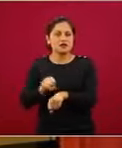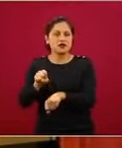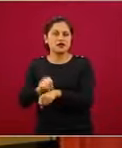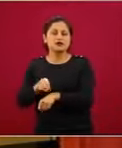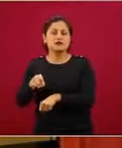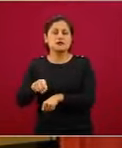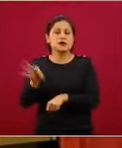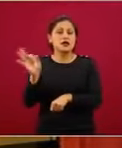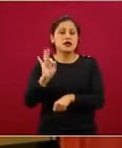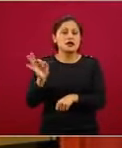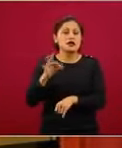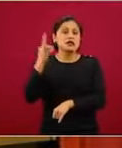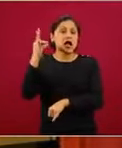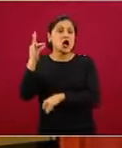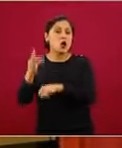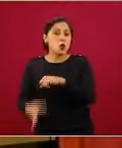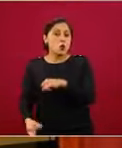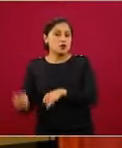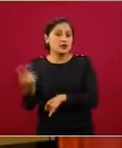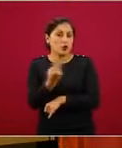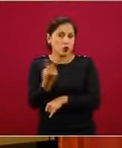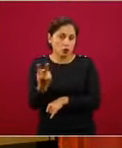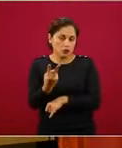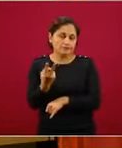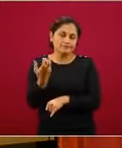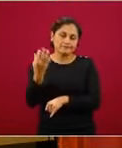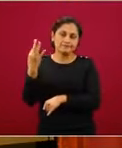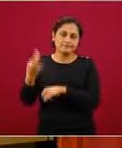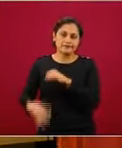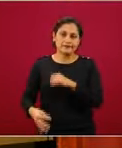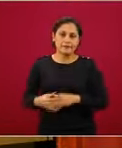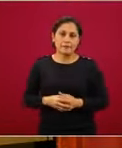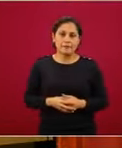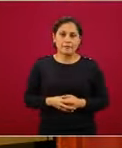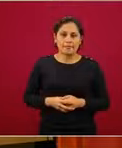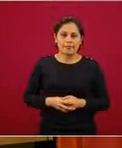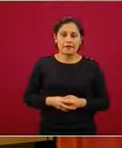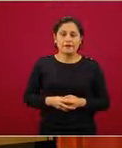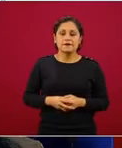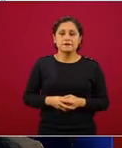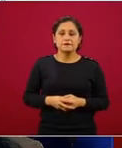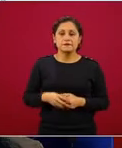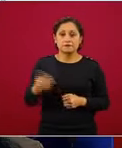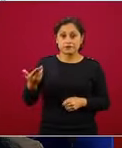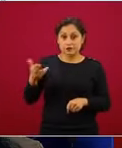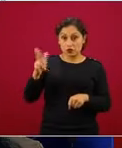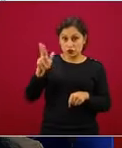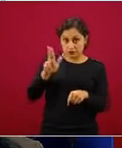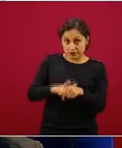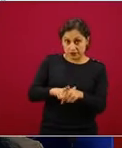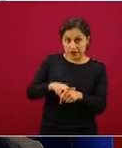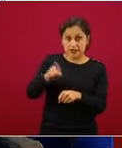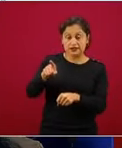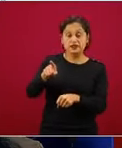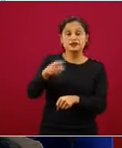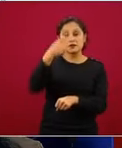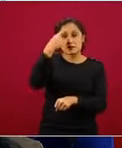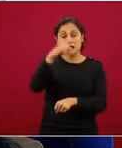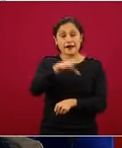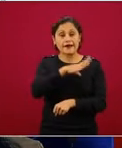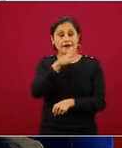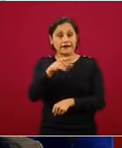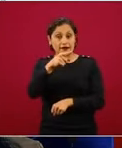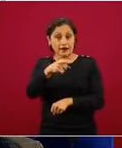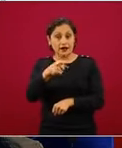2 epidemias de acuerdo a las predicciones. La siguiente. Aquí vemos hospitalización en camas generales en Jalisco y en la